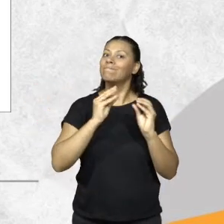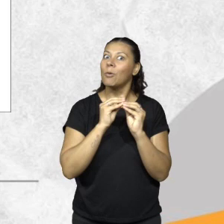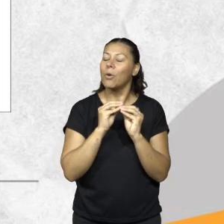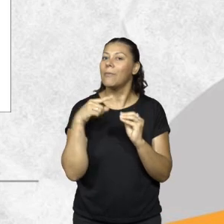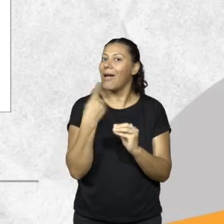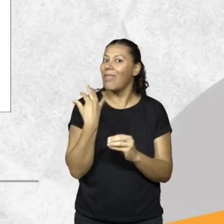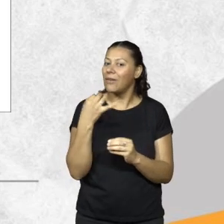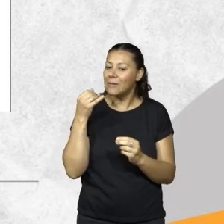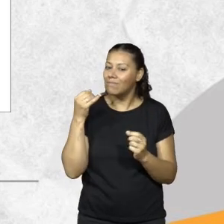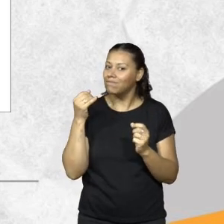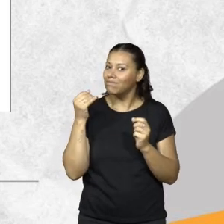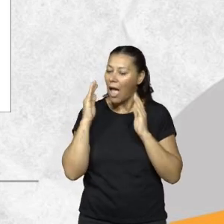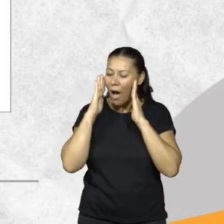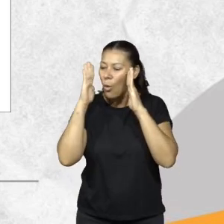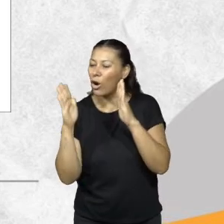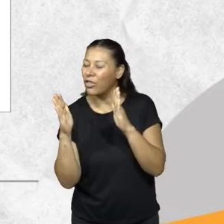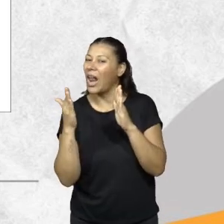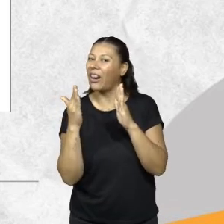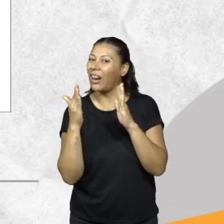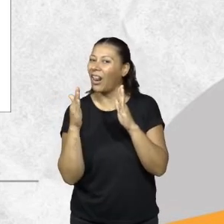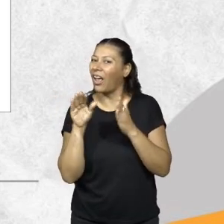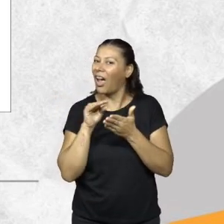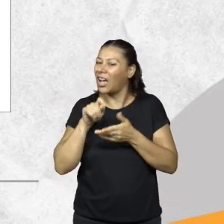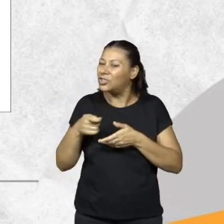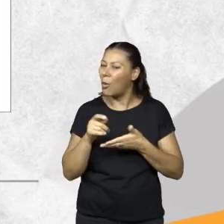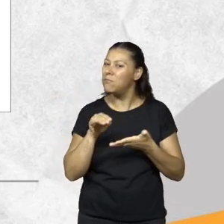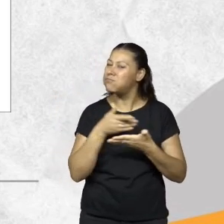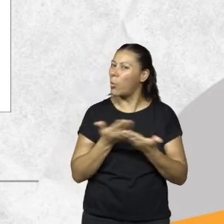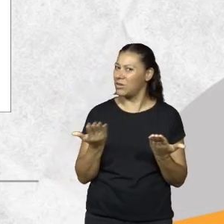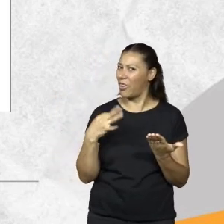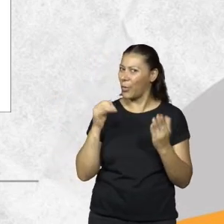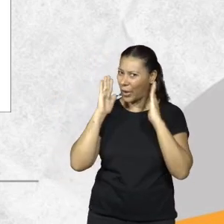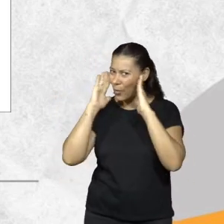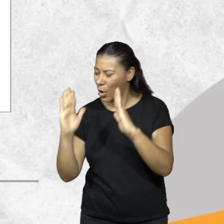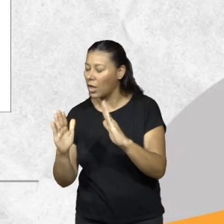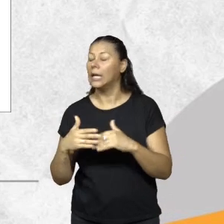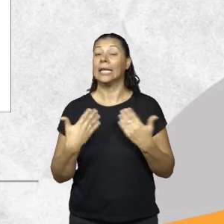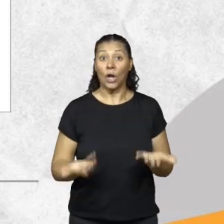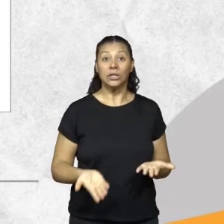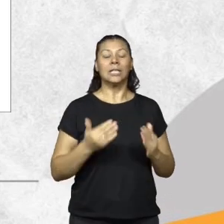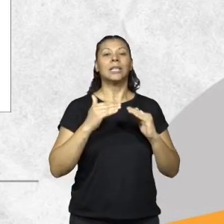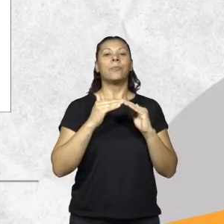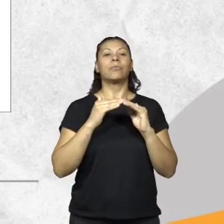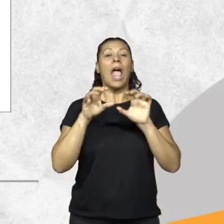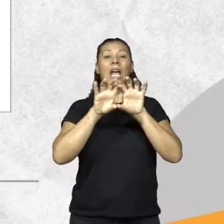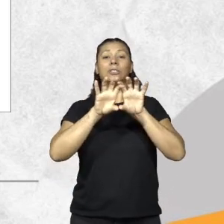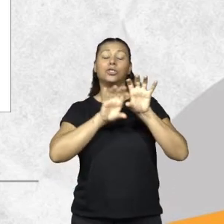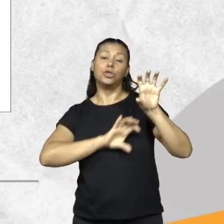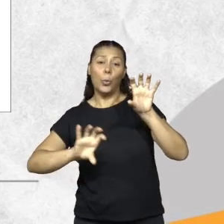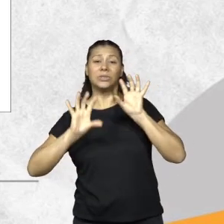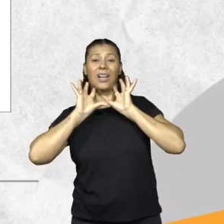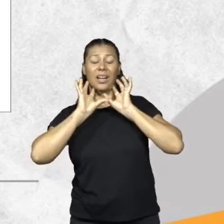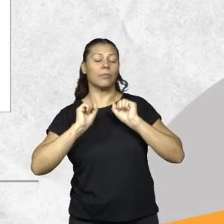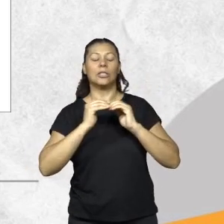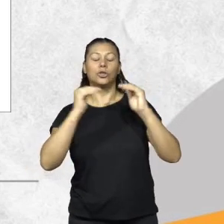que abordar desde la gestión pública. Entonces, la decisión del subsecretario Guillermo Jelinski